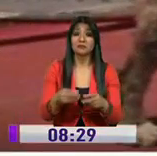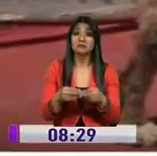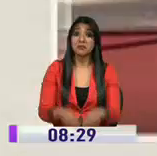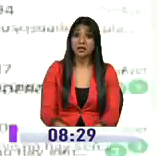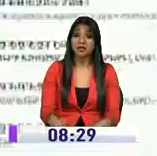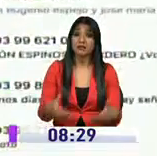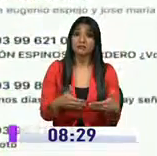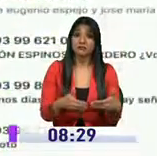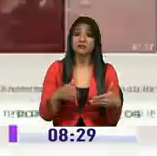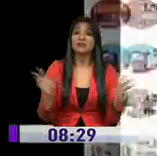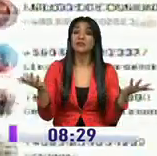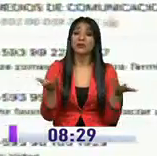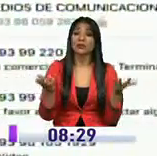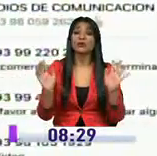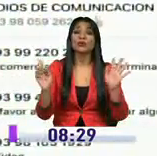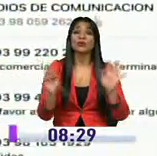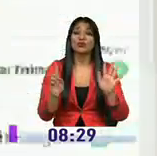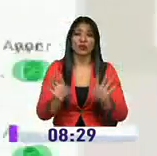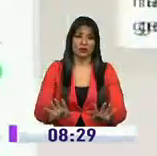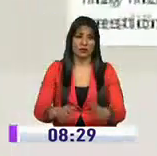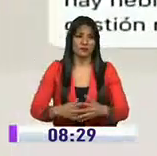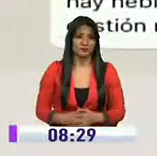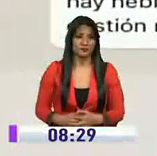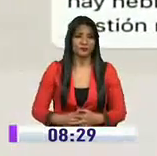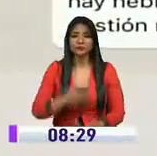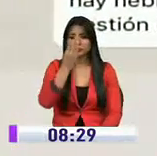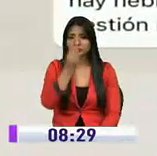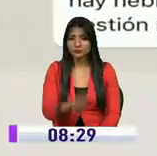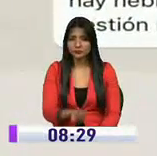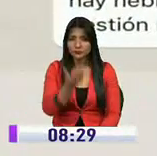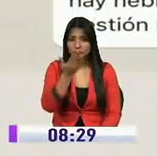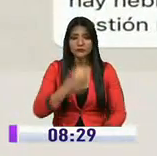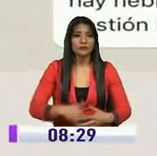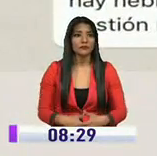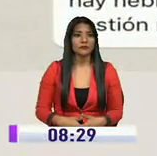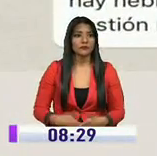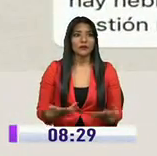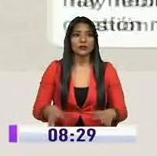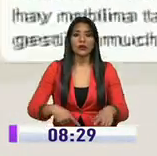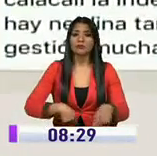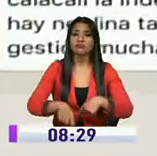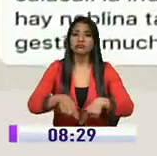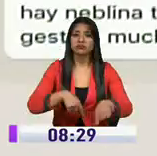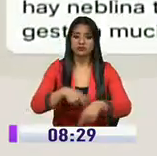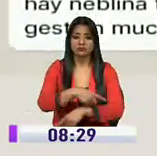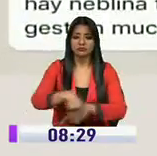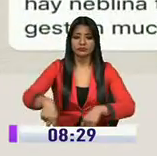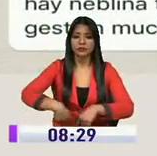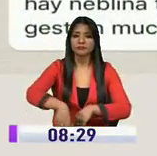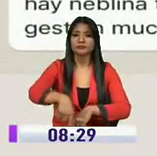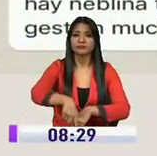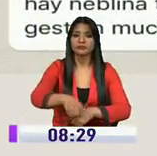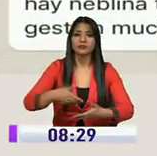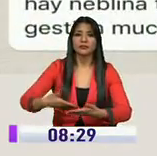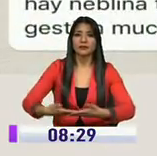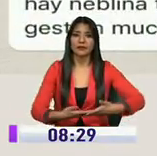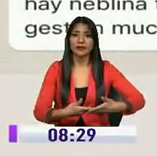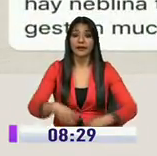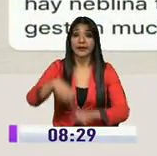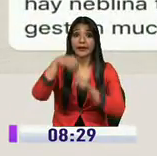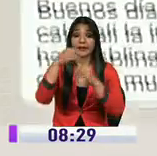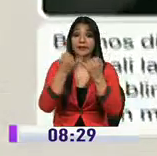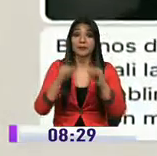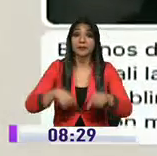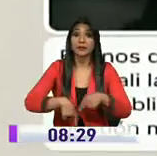en Cotocollao. Agente Cotocollao. Buenos días, señor TVC. No hay señalización en muchos tramos de la vía Calacalí Independencia, es un